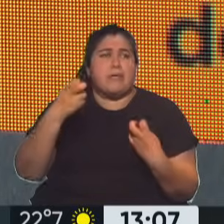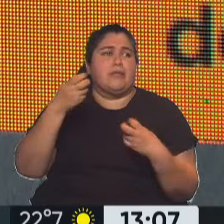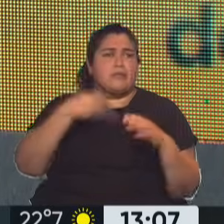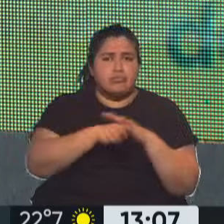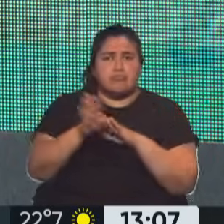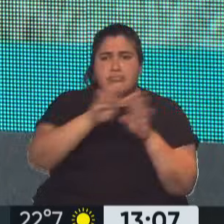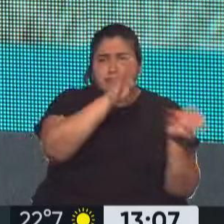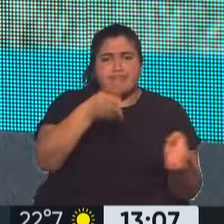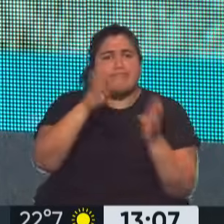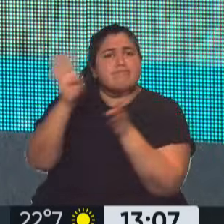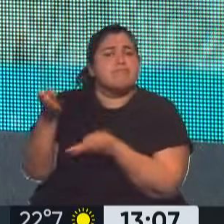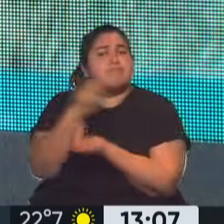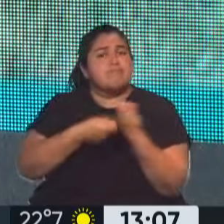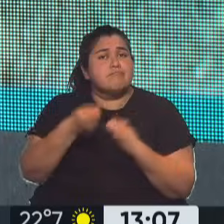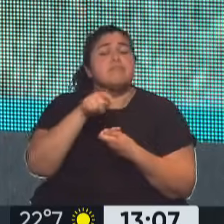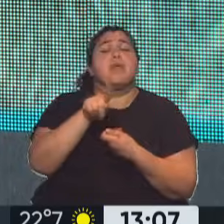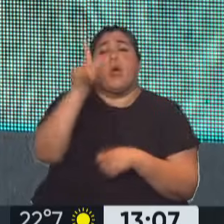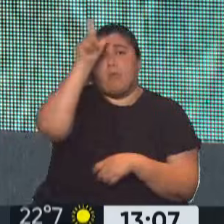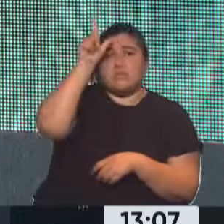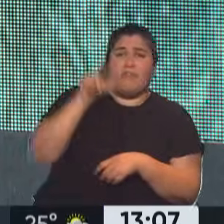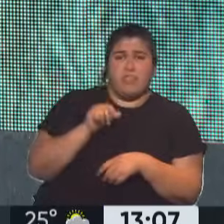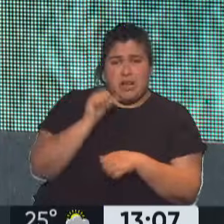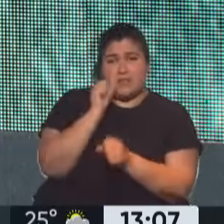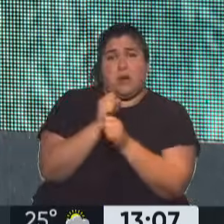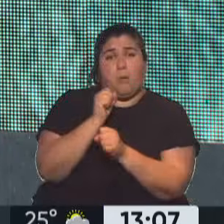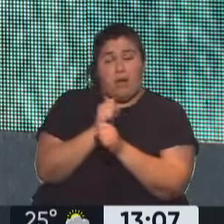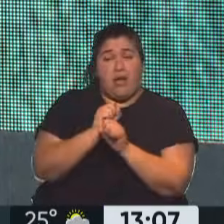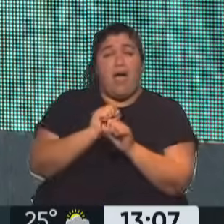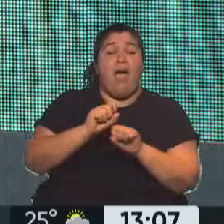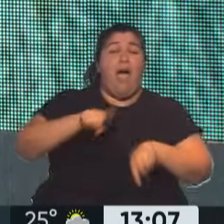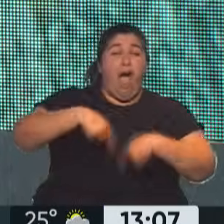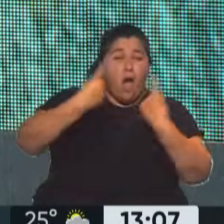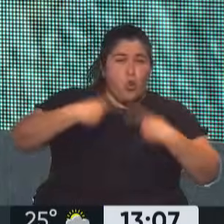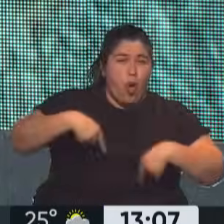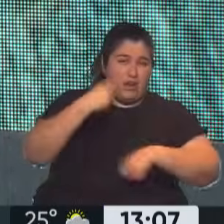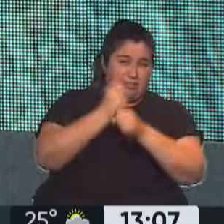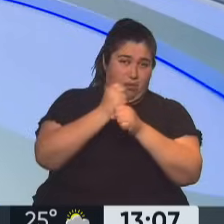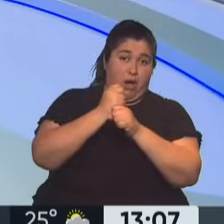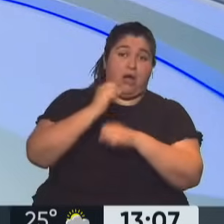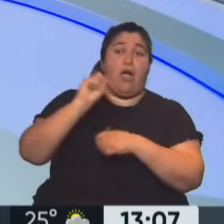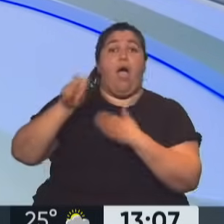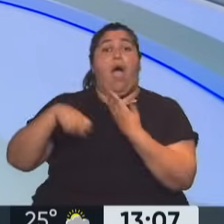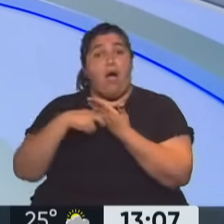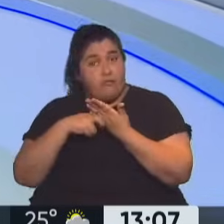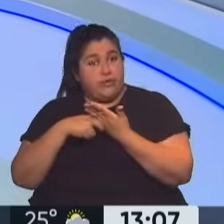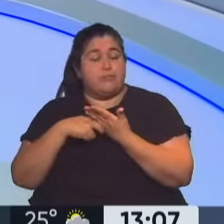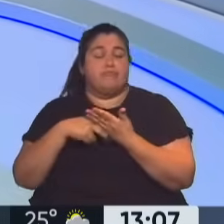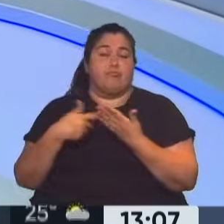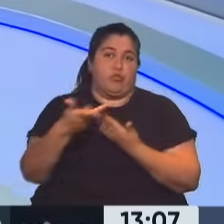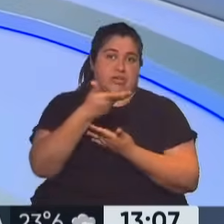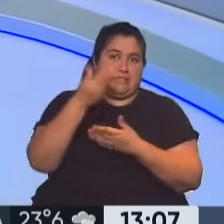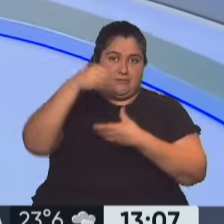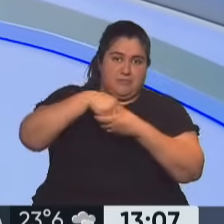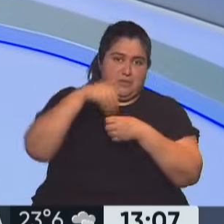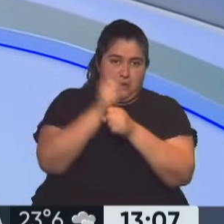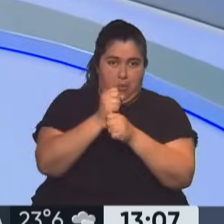microcentro Porteño trabaja la policía federal la aduana también y claro la fip rulo microcentro y fuera microcentro